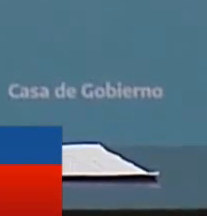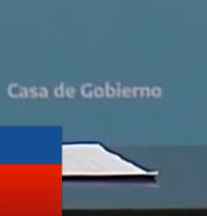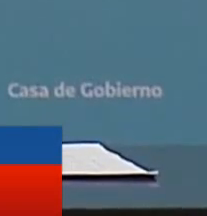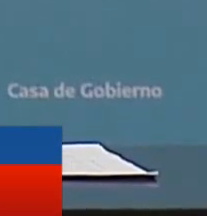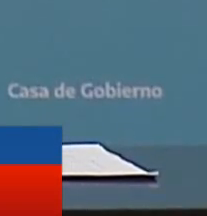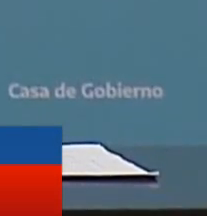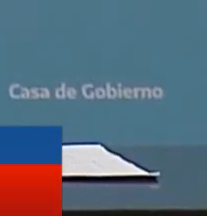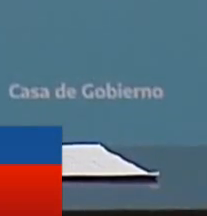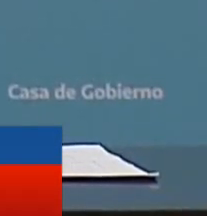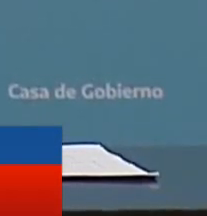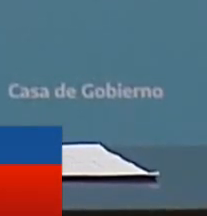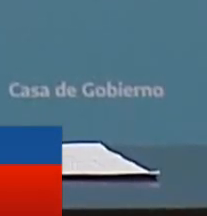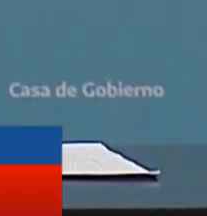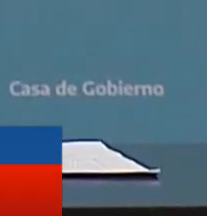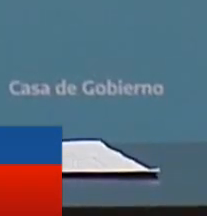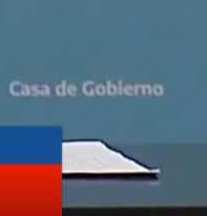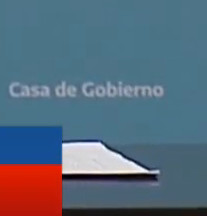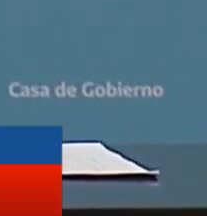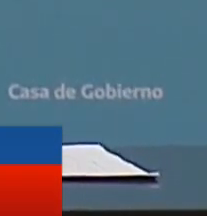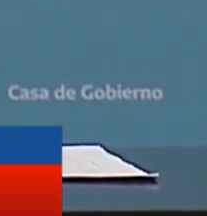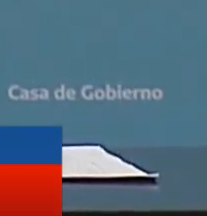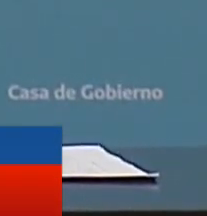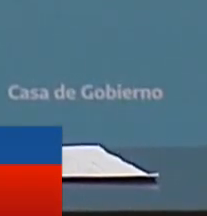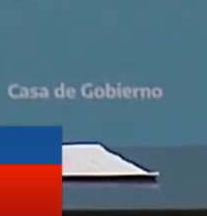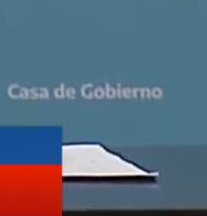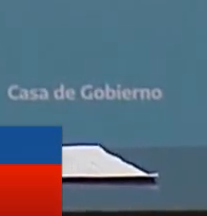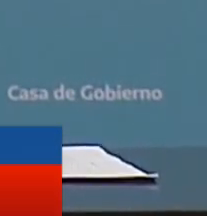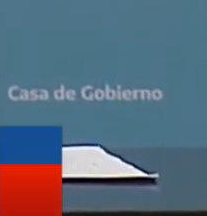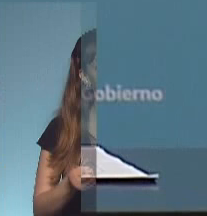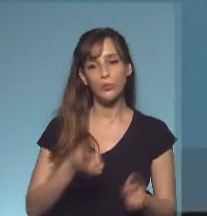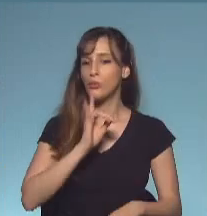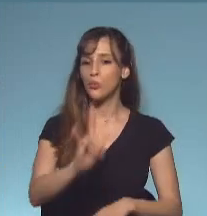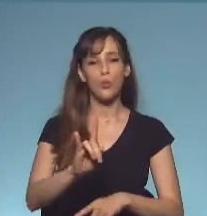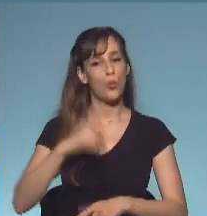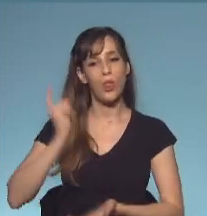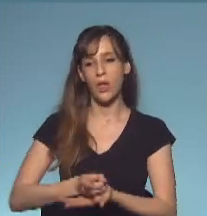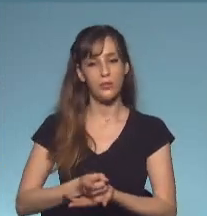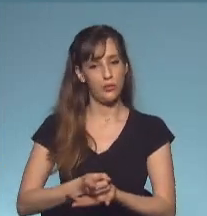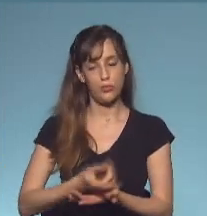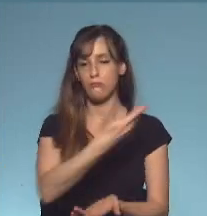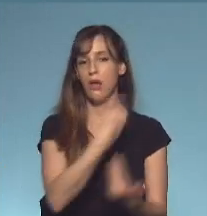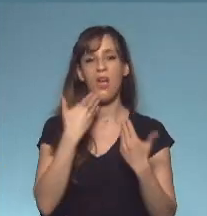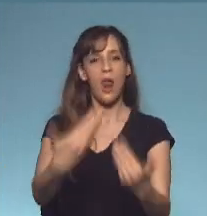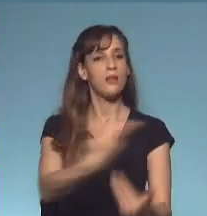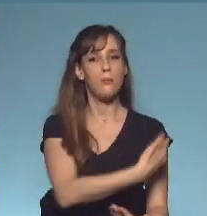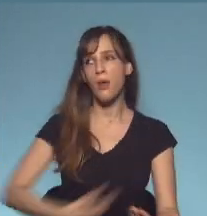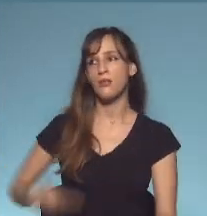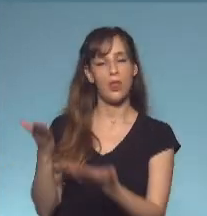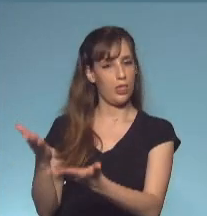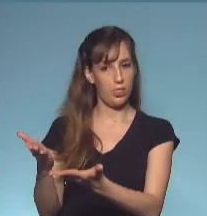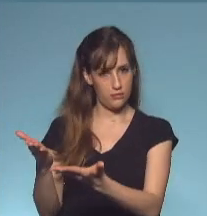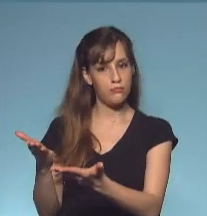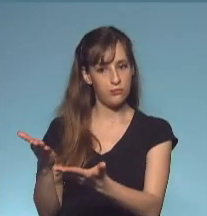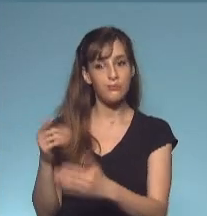Alberto, nuestro presidente, que tomó en cada momento las medidas que hubo que tomar, teniendo en